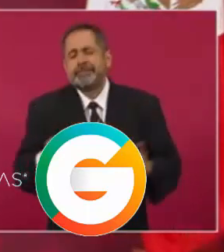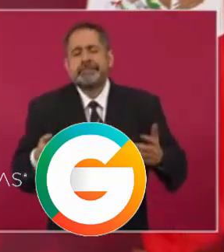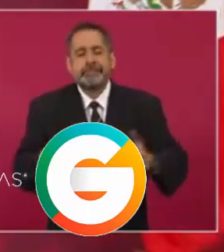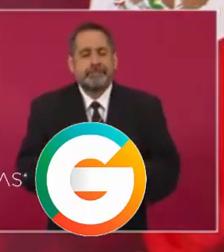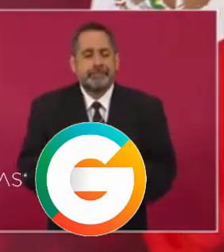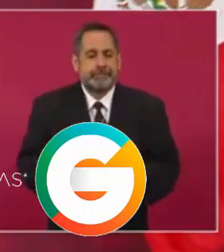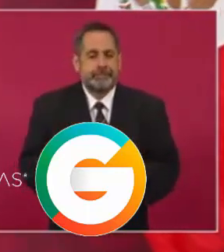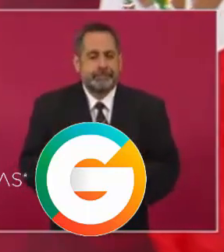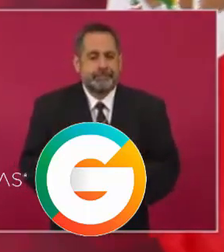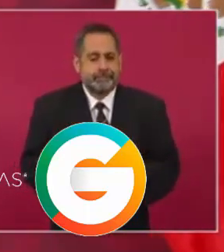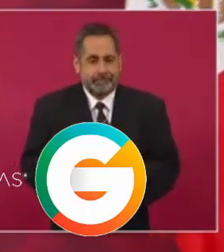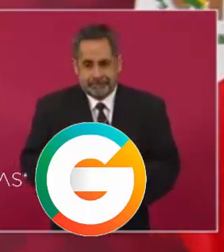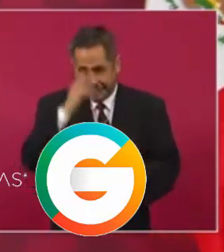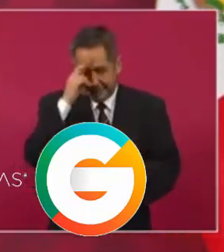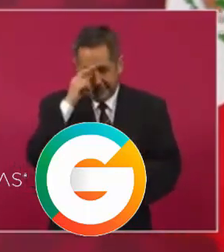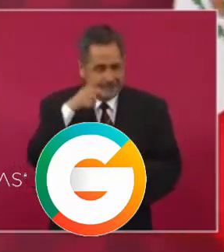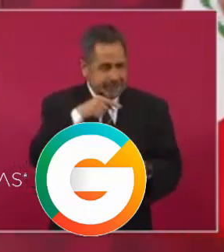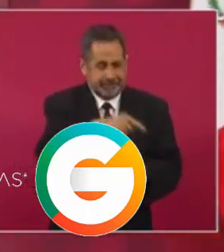de